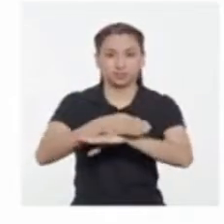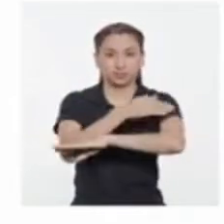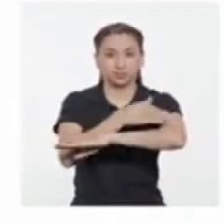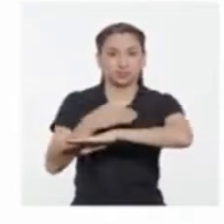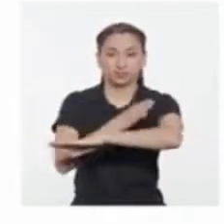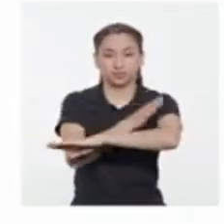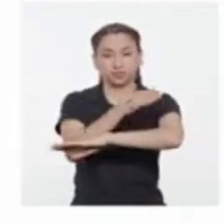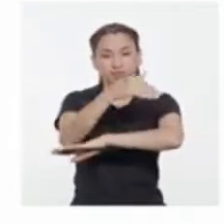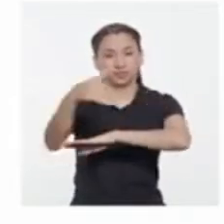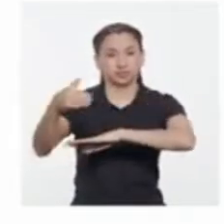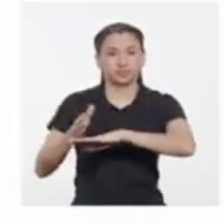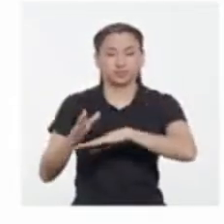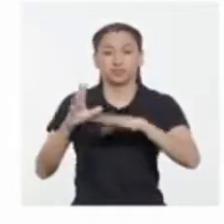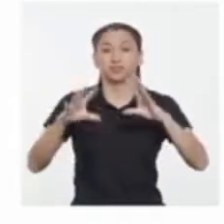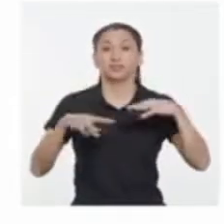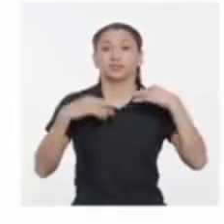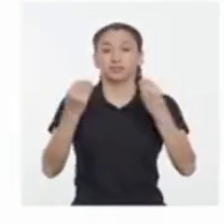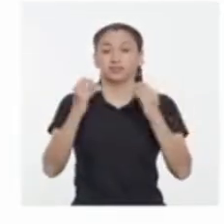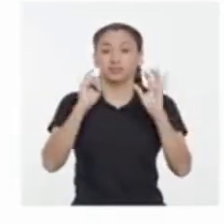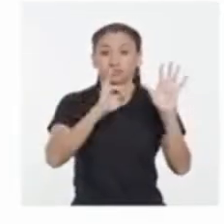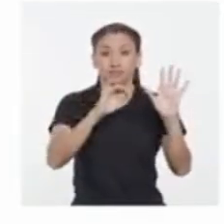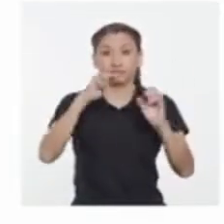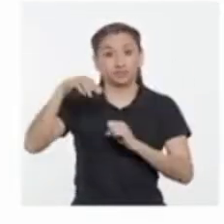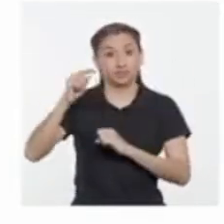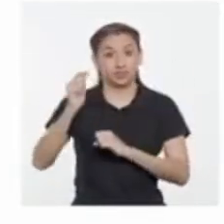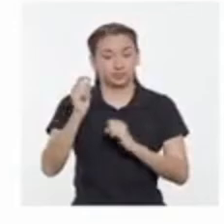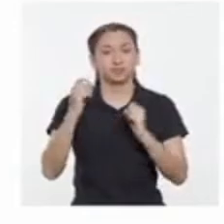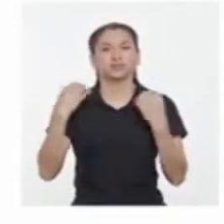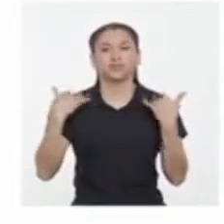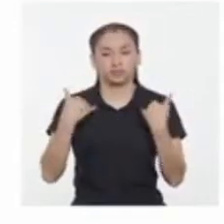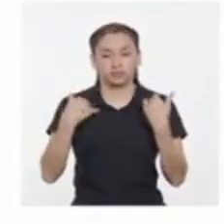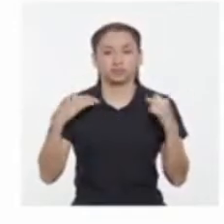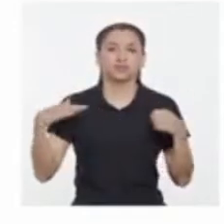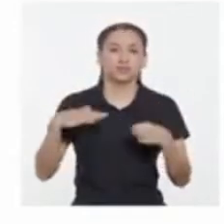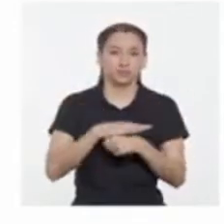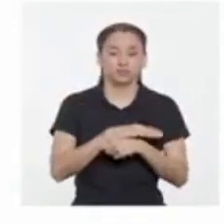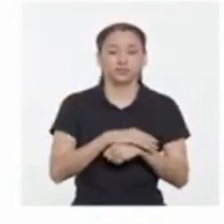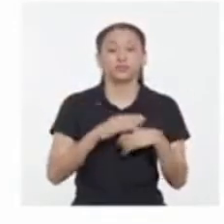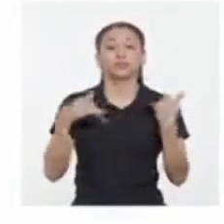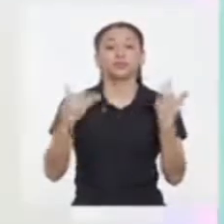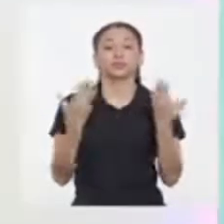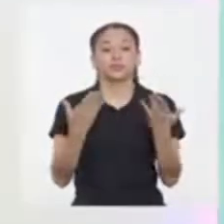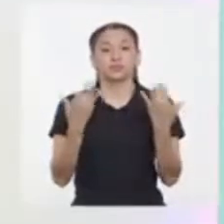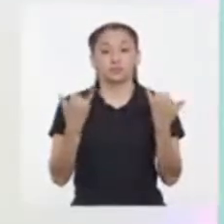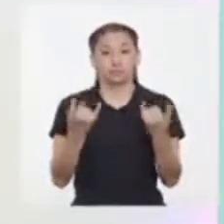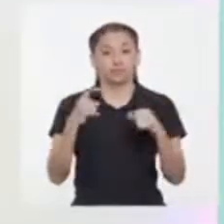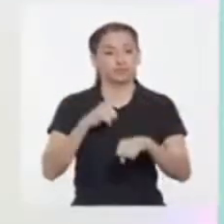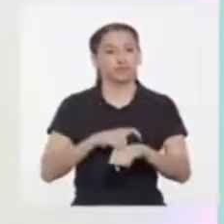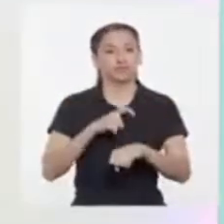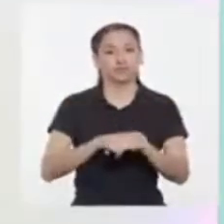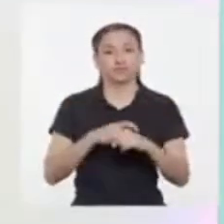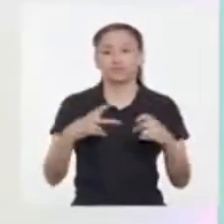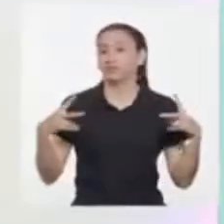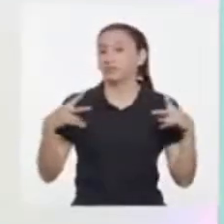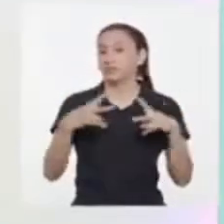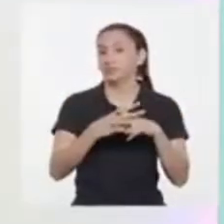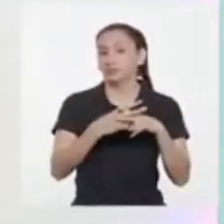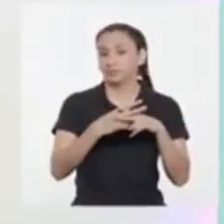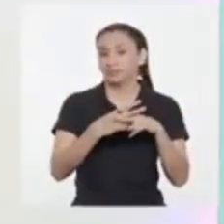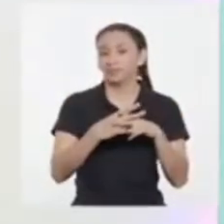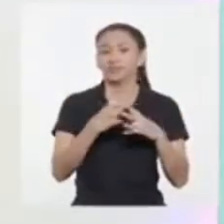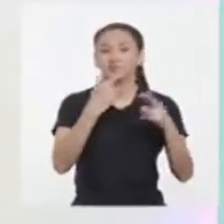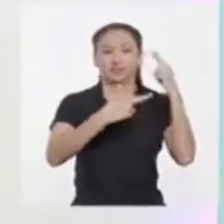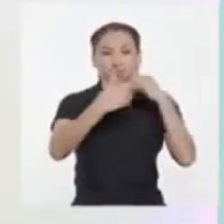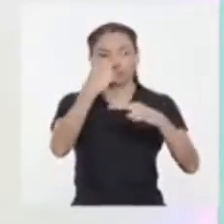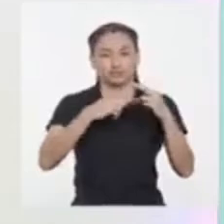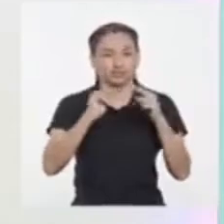madera, ya que esta cantidad, por su longitud de 6 metros, cubre el perímetro hallado. Bueno, ha llegado el momento de hacer un